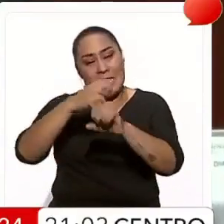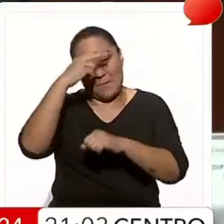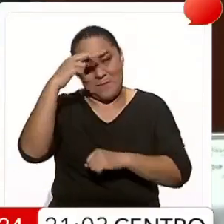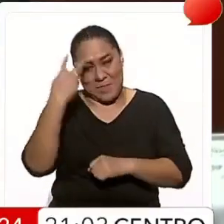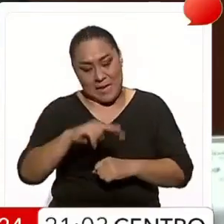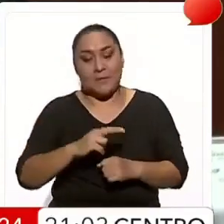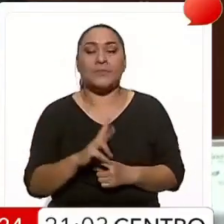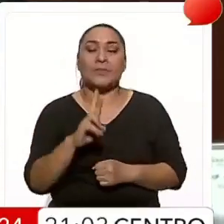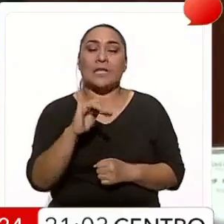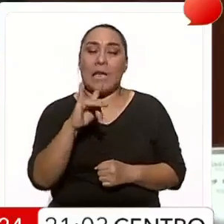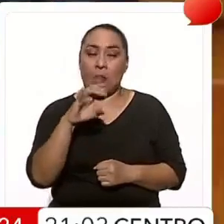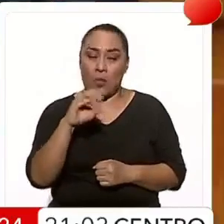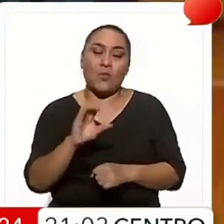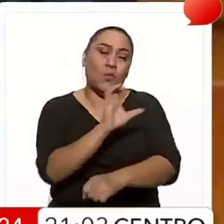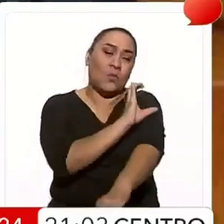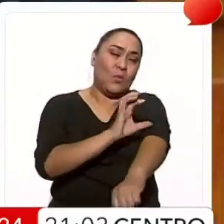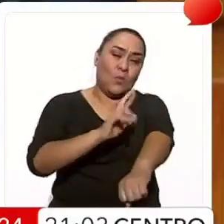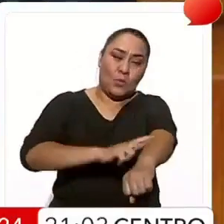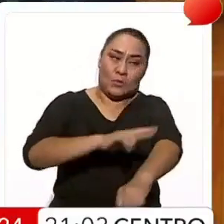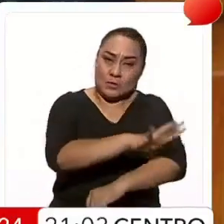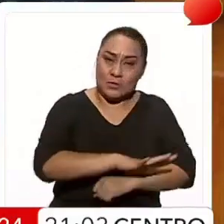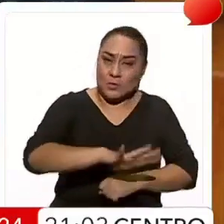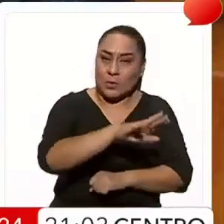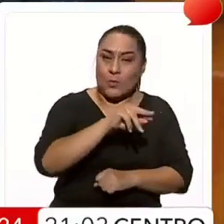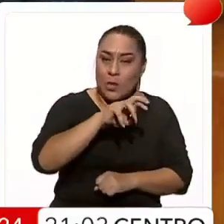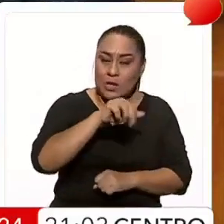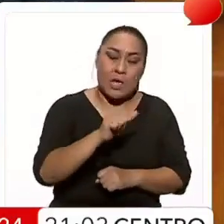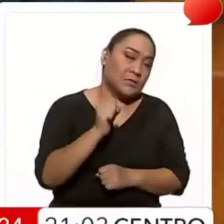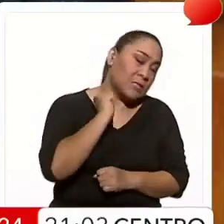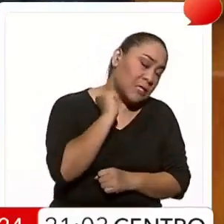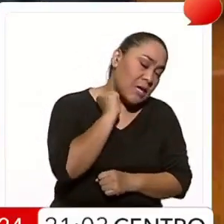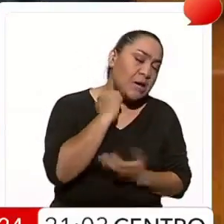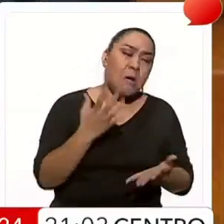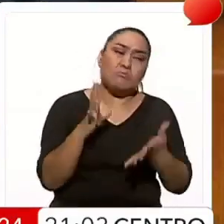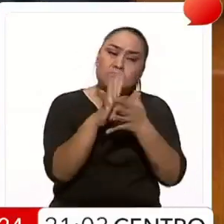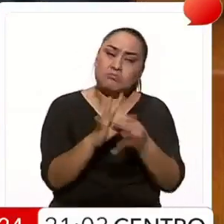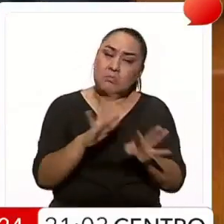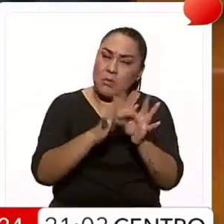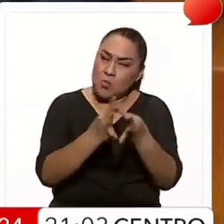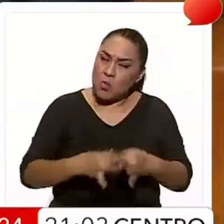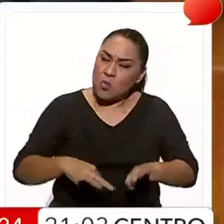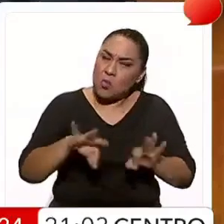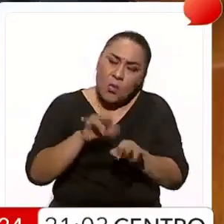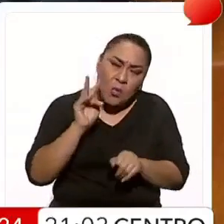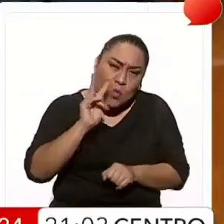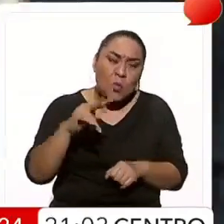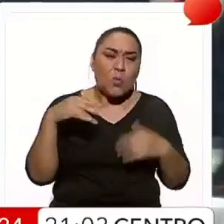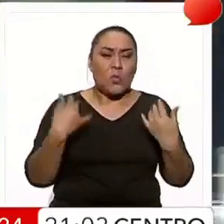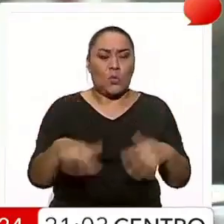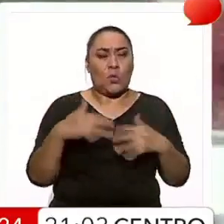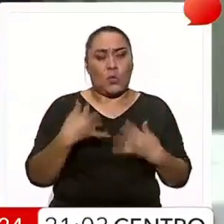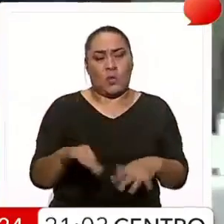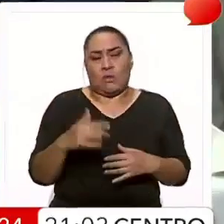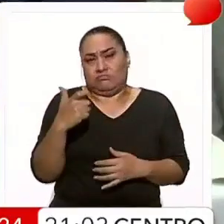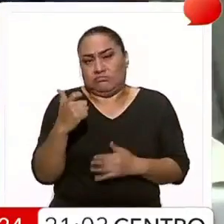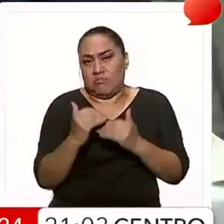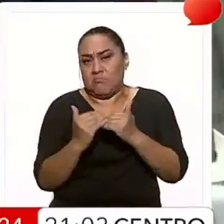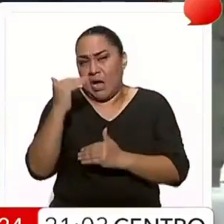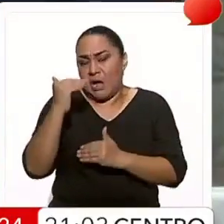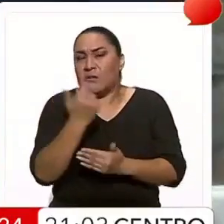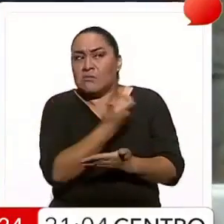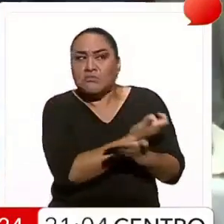Ricardo Monreal, coordinador de los senadores de Morena, hizo énfasis en lo oneroso que resultan para las finanzas públicas